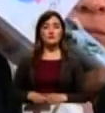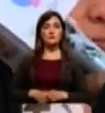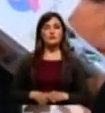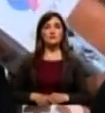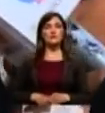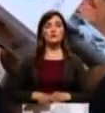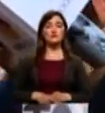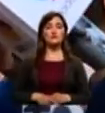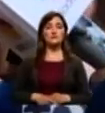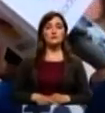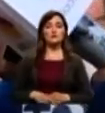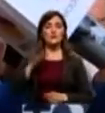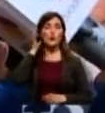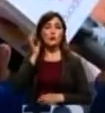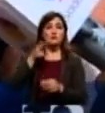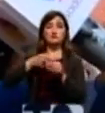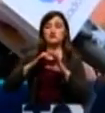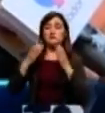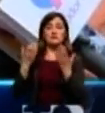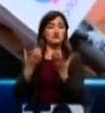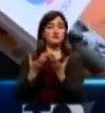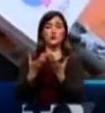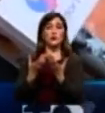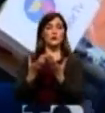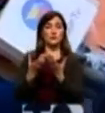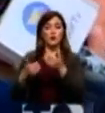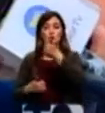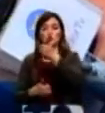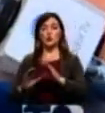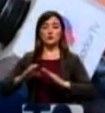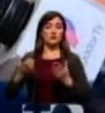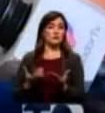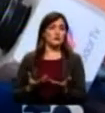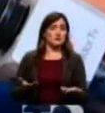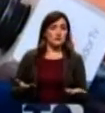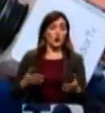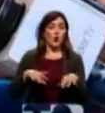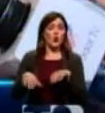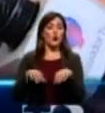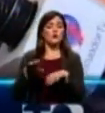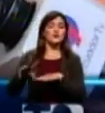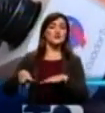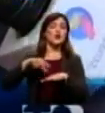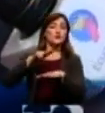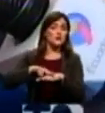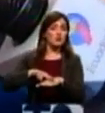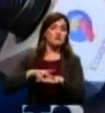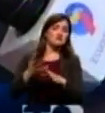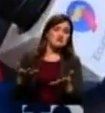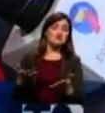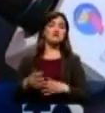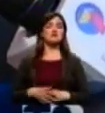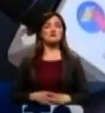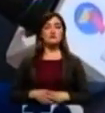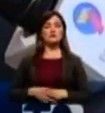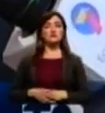no ha sido partícipe de ninguno de estos comités ni de la comisión ni de la subcomisión simplemente fue la coordinadora nacional que algún momento dentro